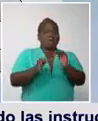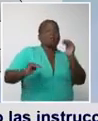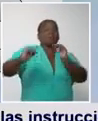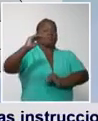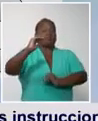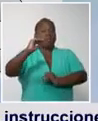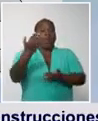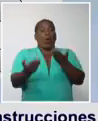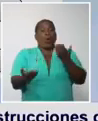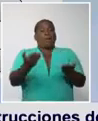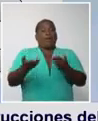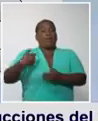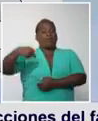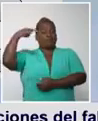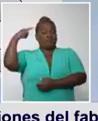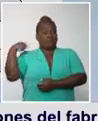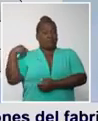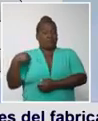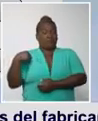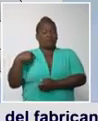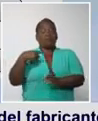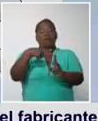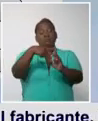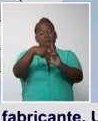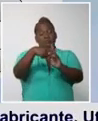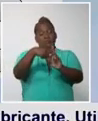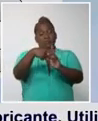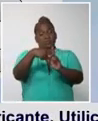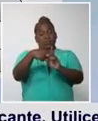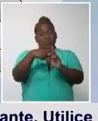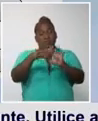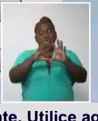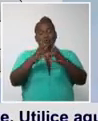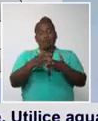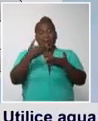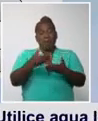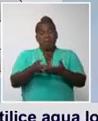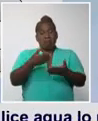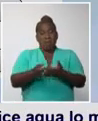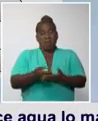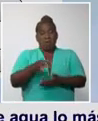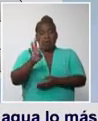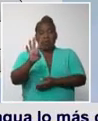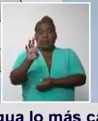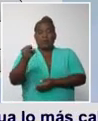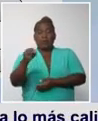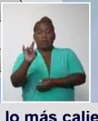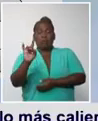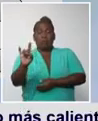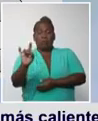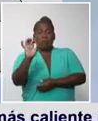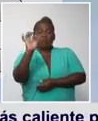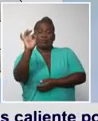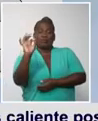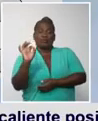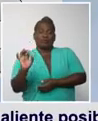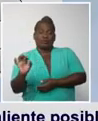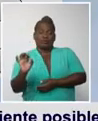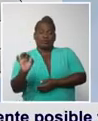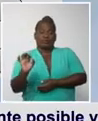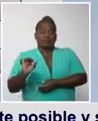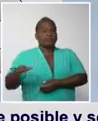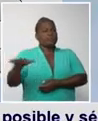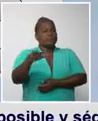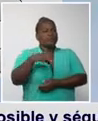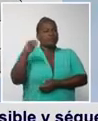anterior. Y una positividad de todas las muestras estudiadas de un 4,9%, que todos conocemos que ya cuando